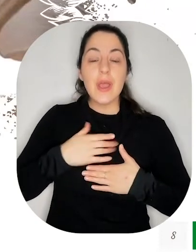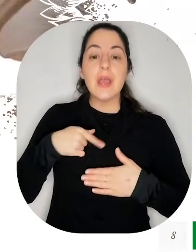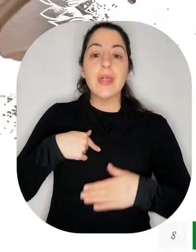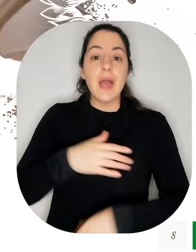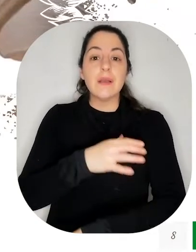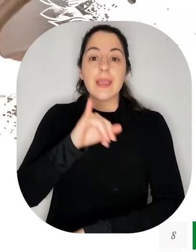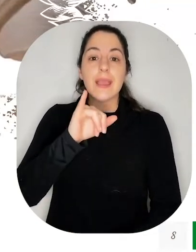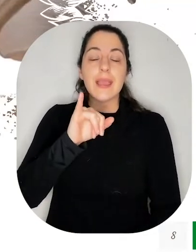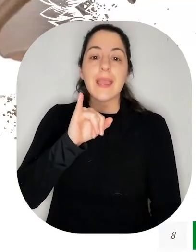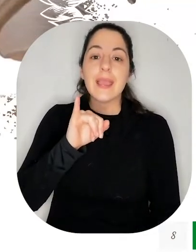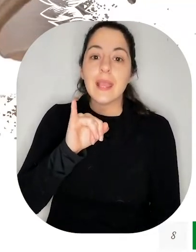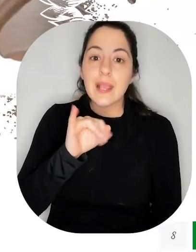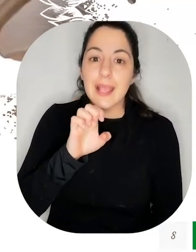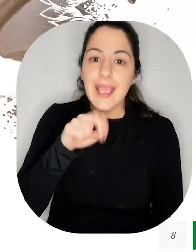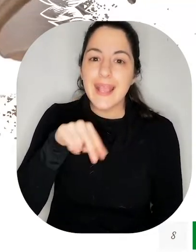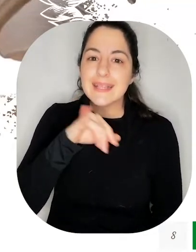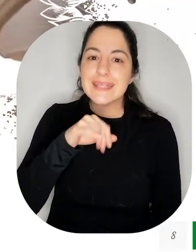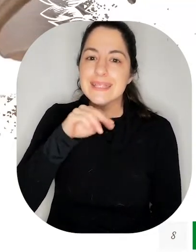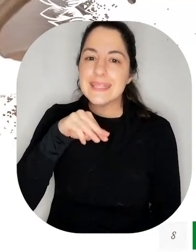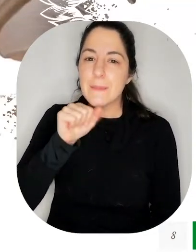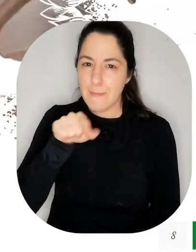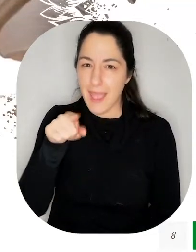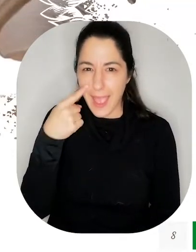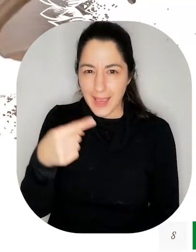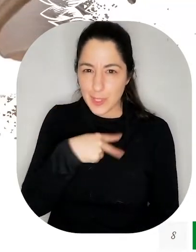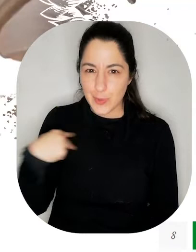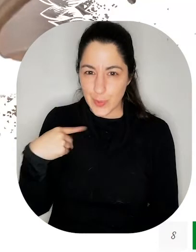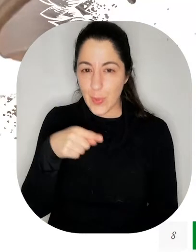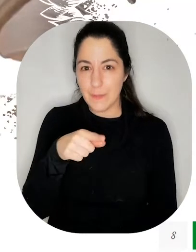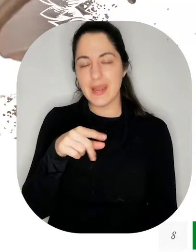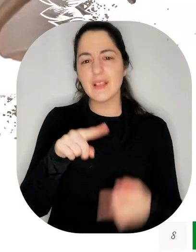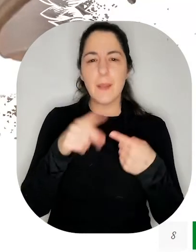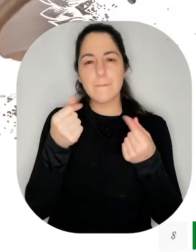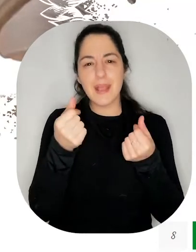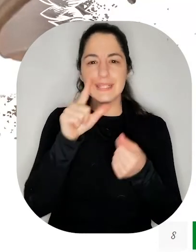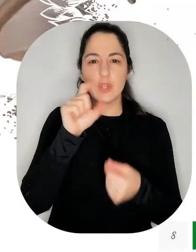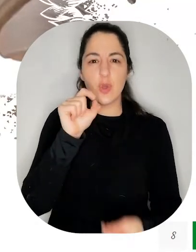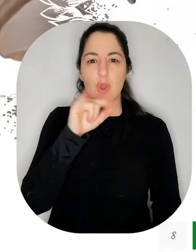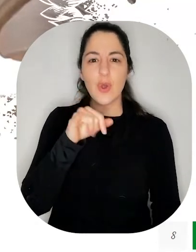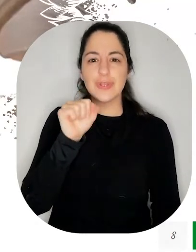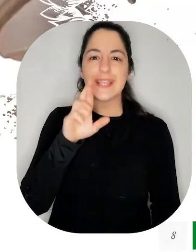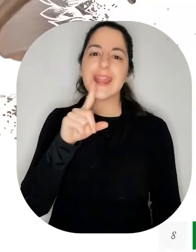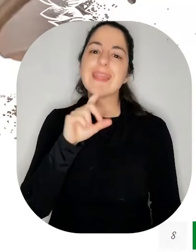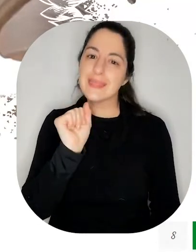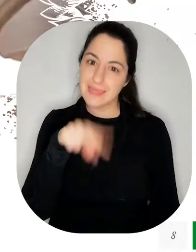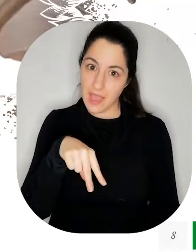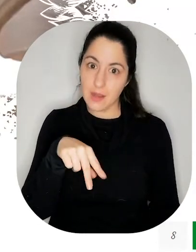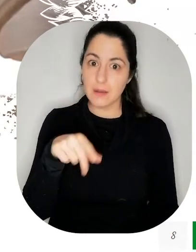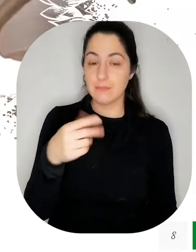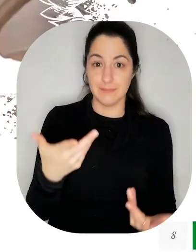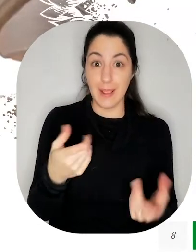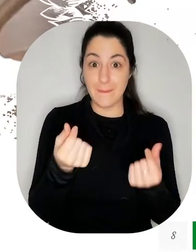la actividad de la enzima convertidora de angiotensina. Eso es lo que dice ahí IECA, parecido a los sartán y los de esa